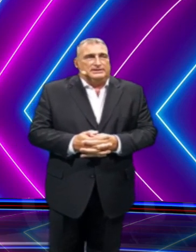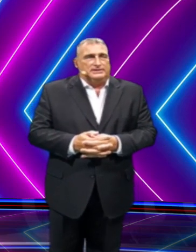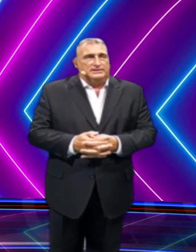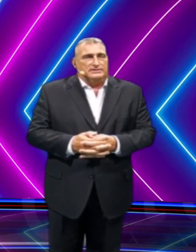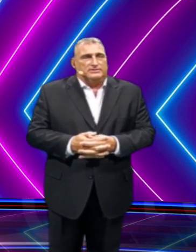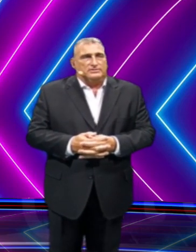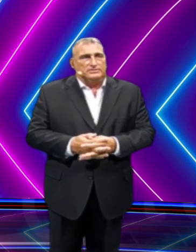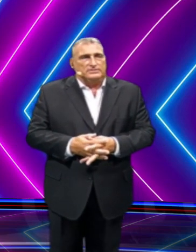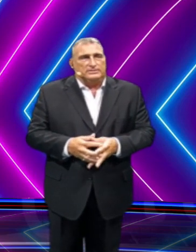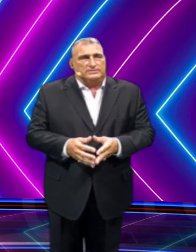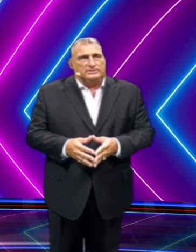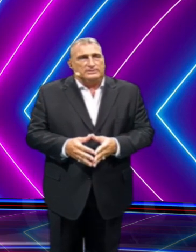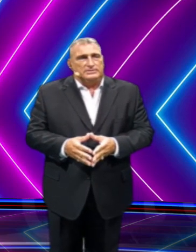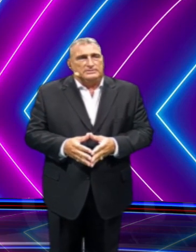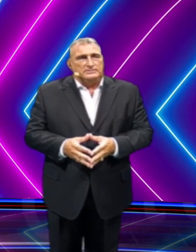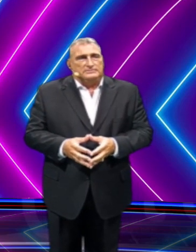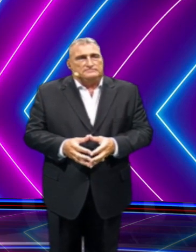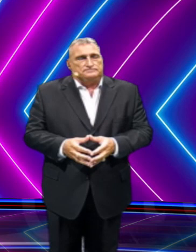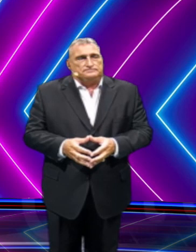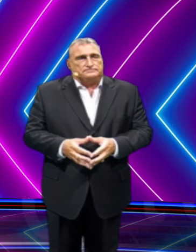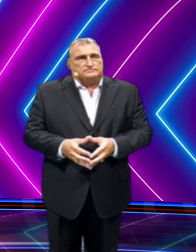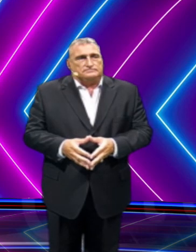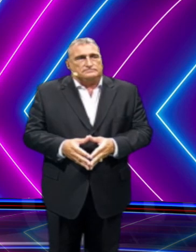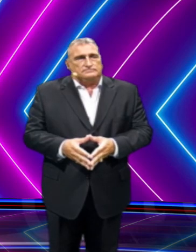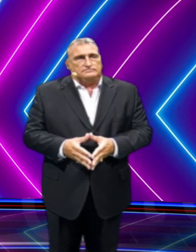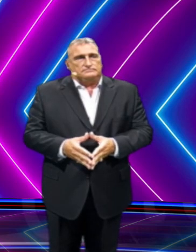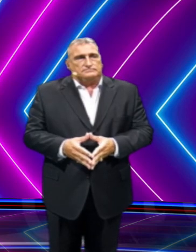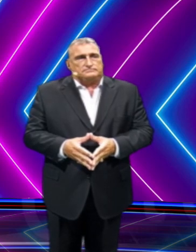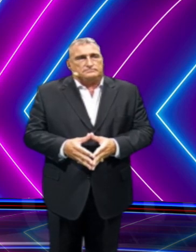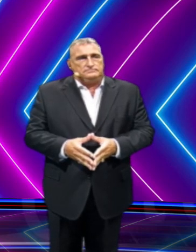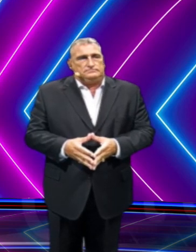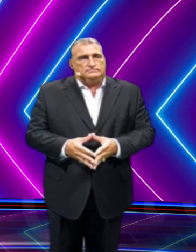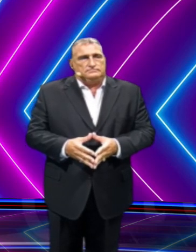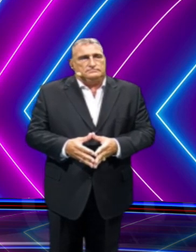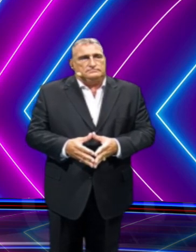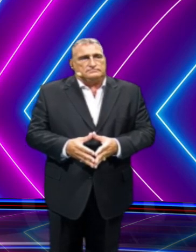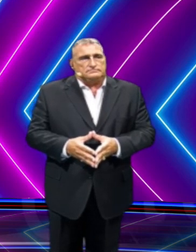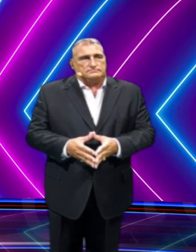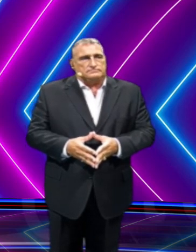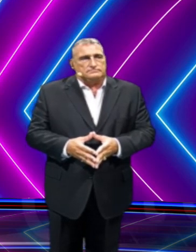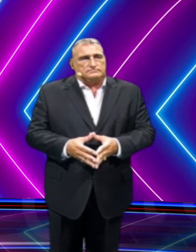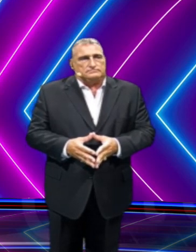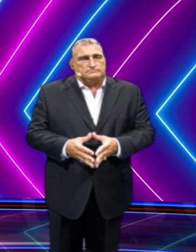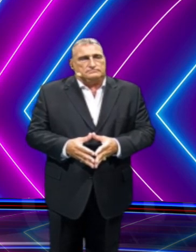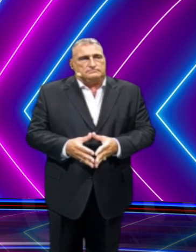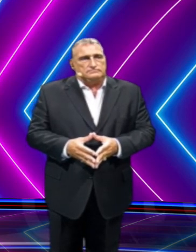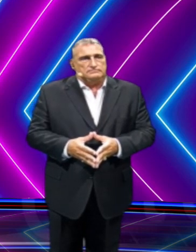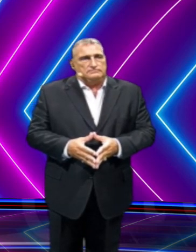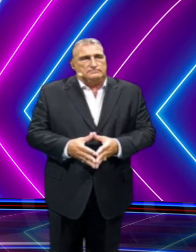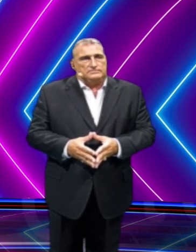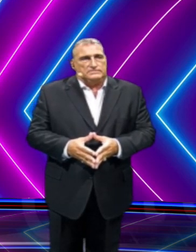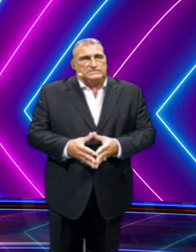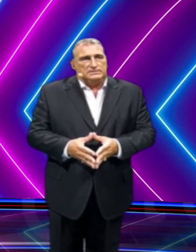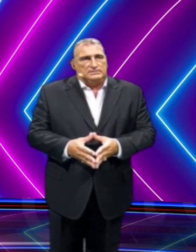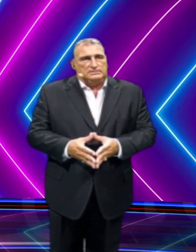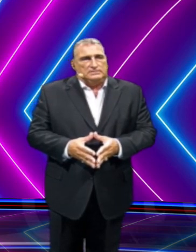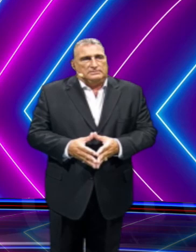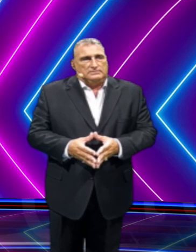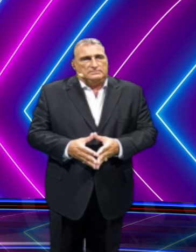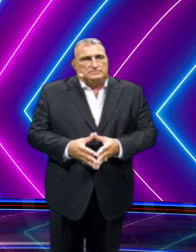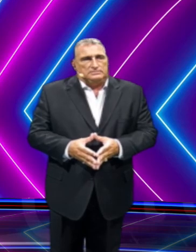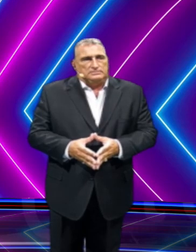que este año en particular fue un año complicado y si además sumamos la altura del año que representa siempre todos